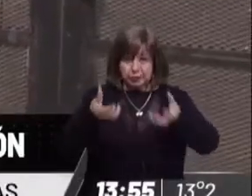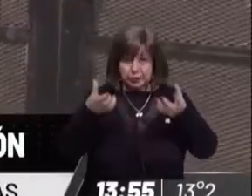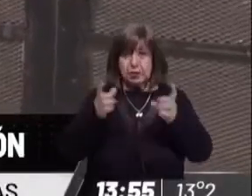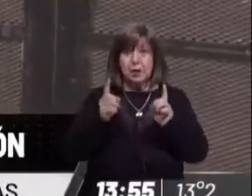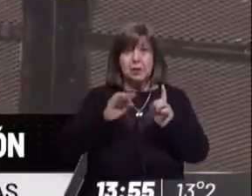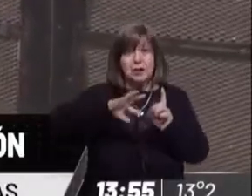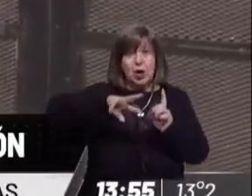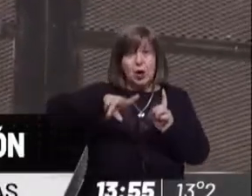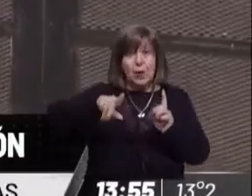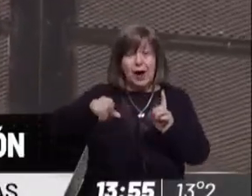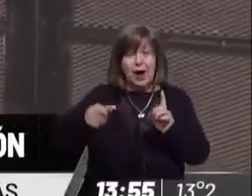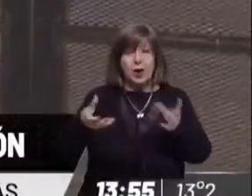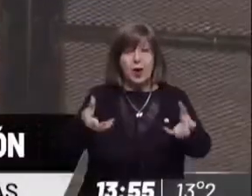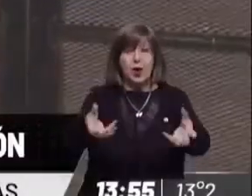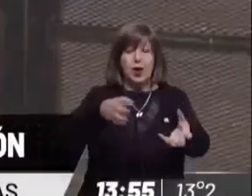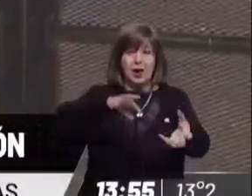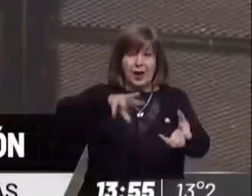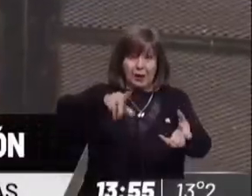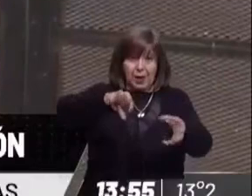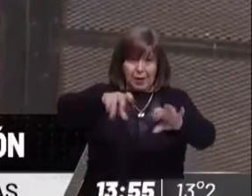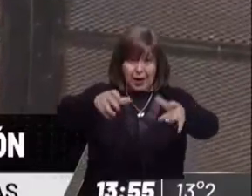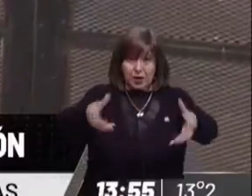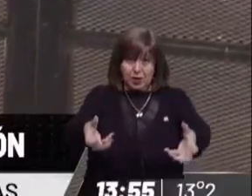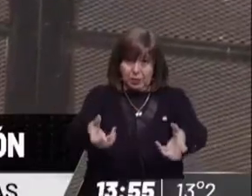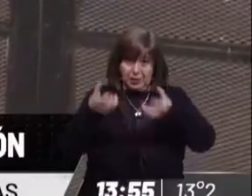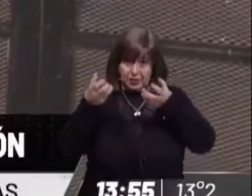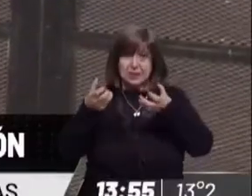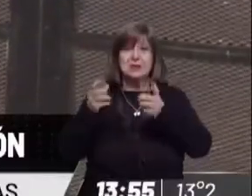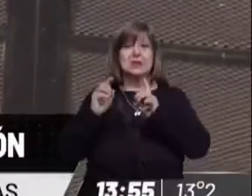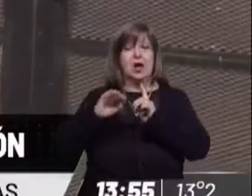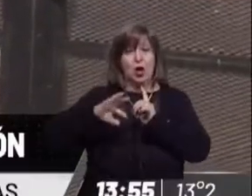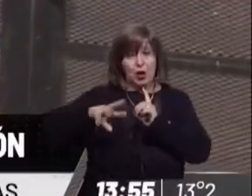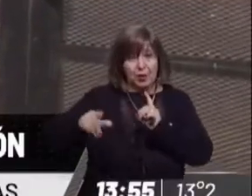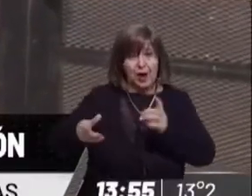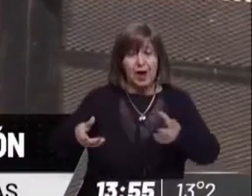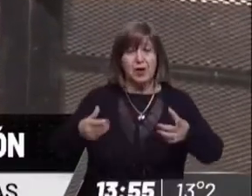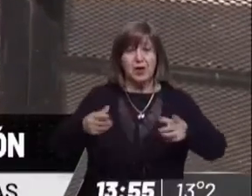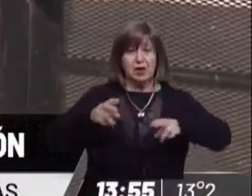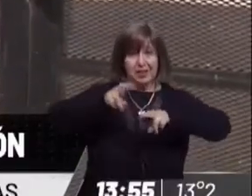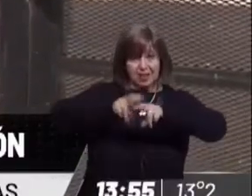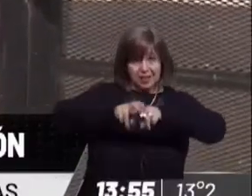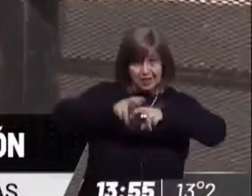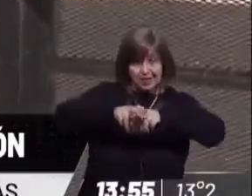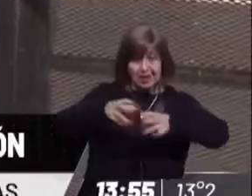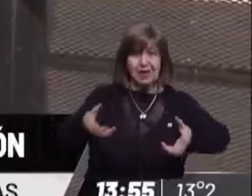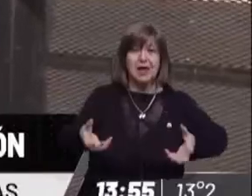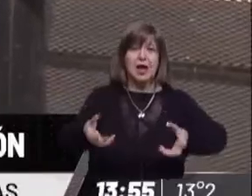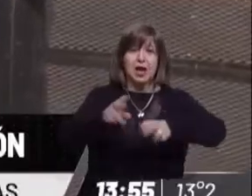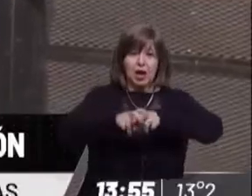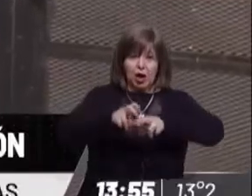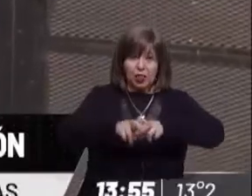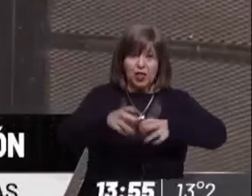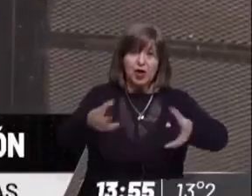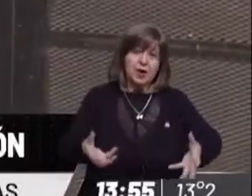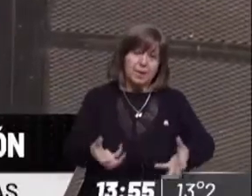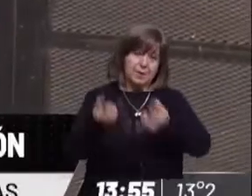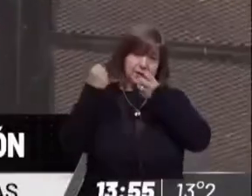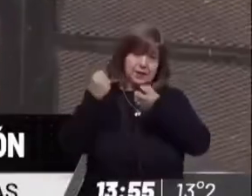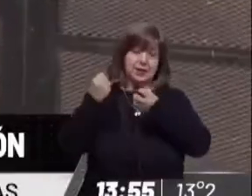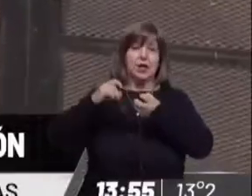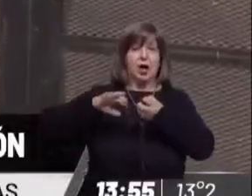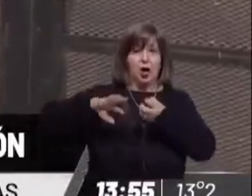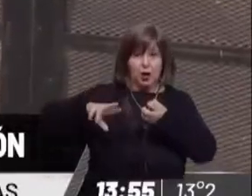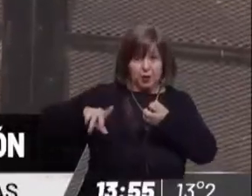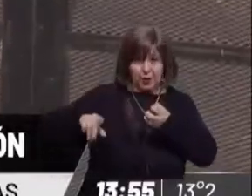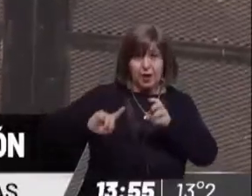lavamanos. ¿No se ha filtrado ningún dato que le haya llegado a la directora? Si conocen a alguien, si alguien vio algo.